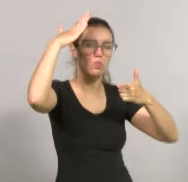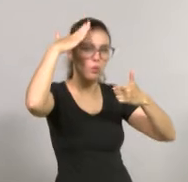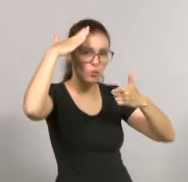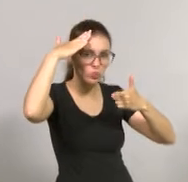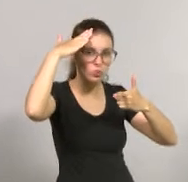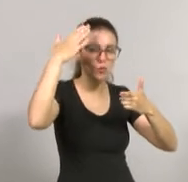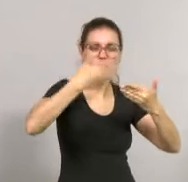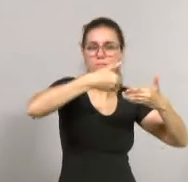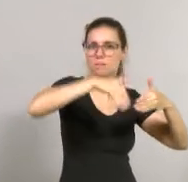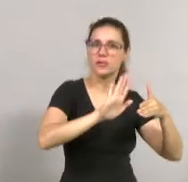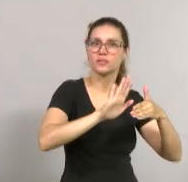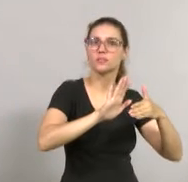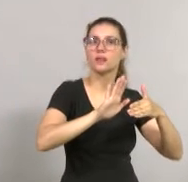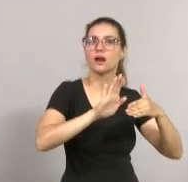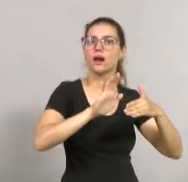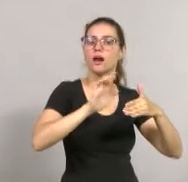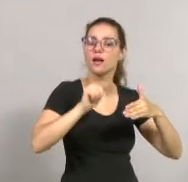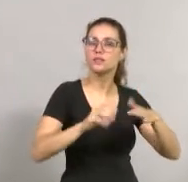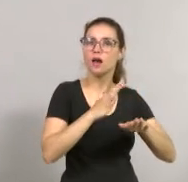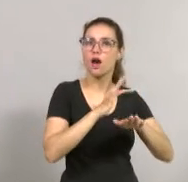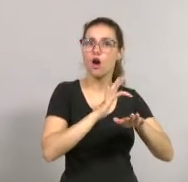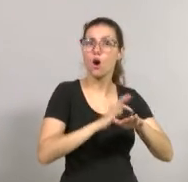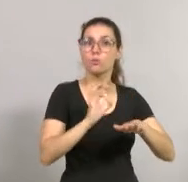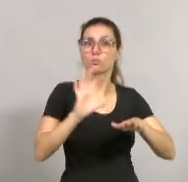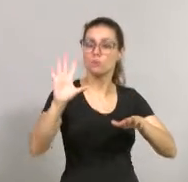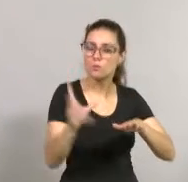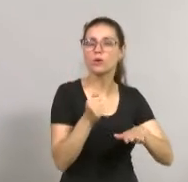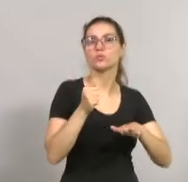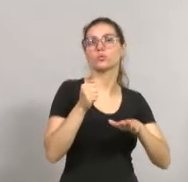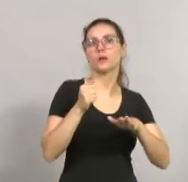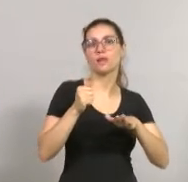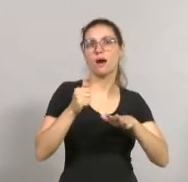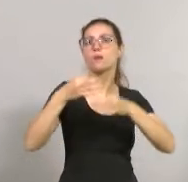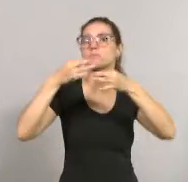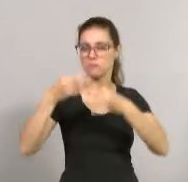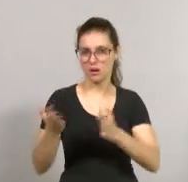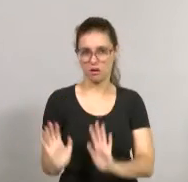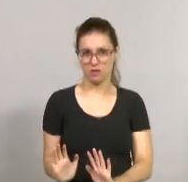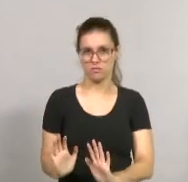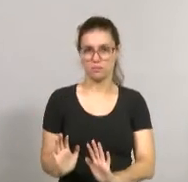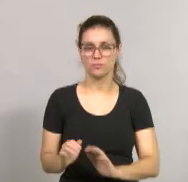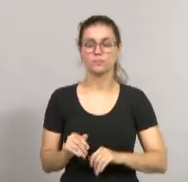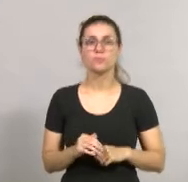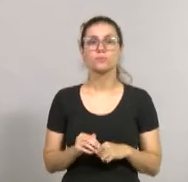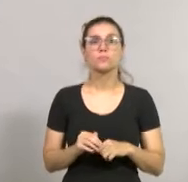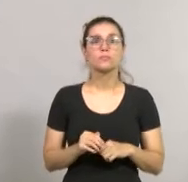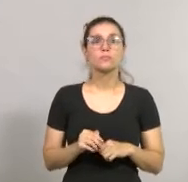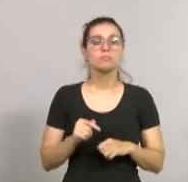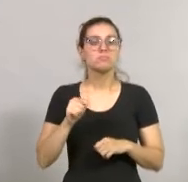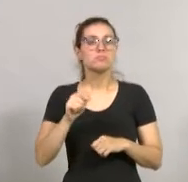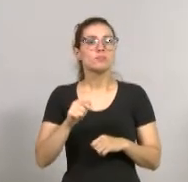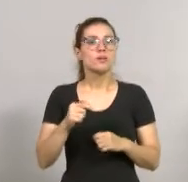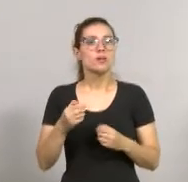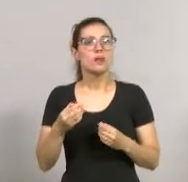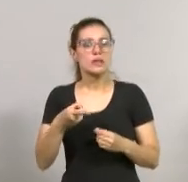sino como posibilidad efectiva que le brinda la universidad pública y la educación superior. Lo que